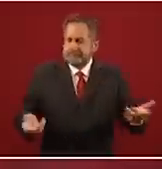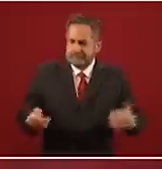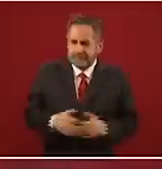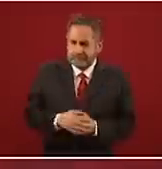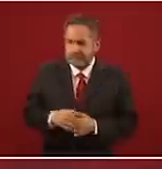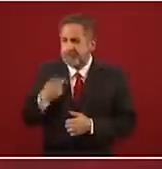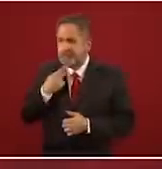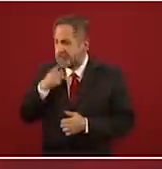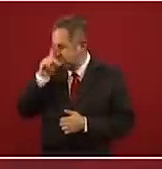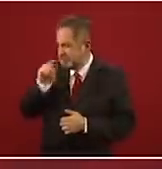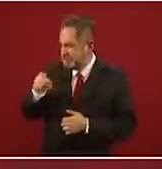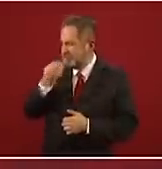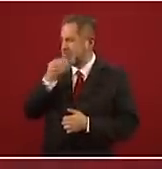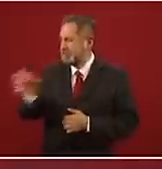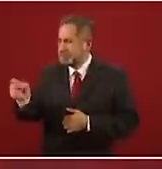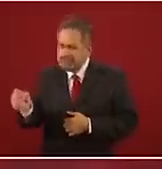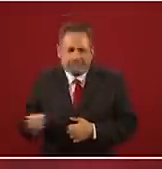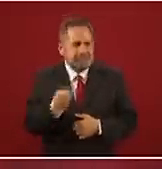Un político